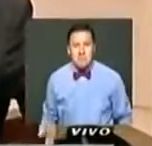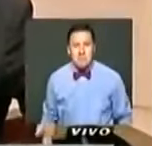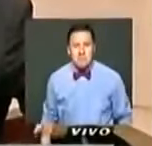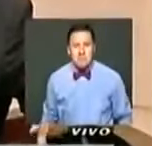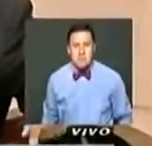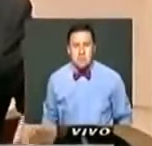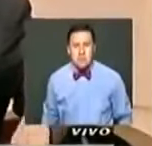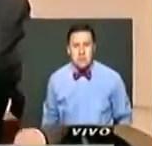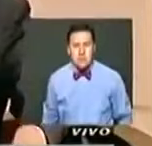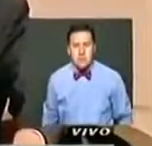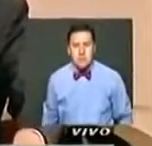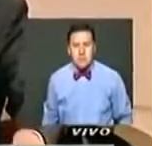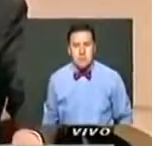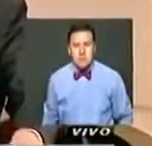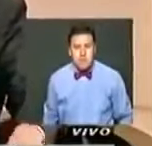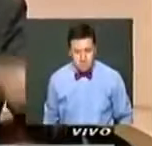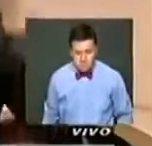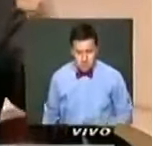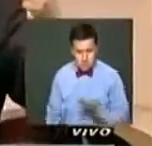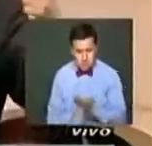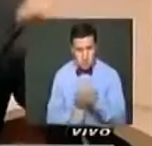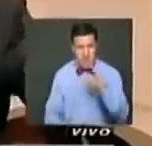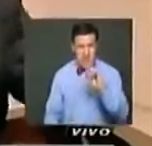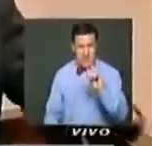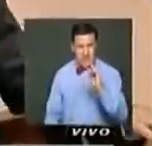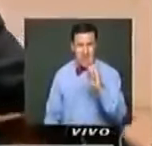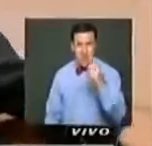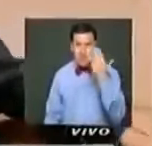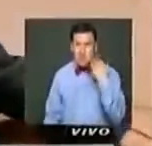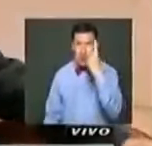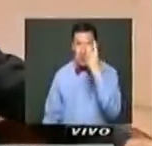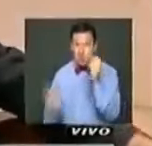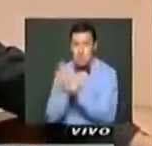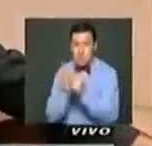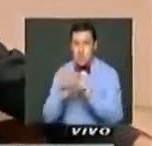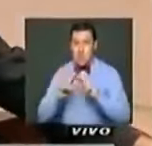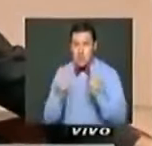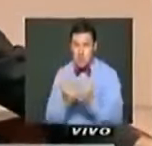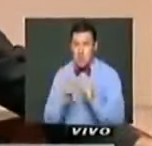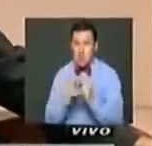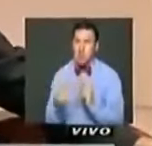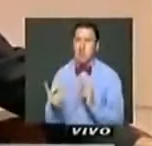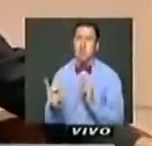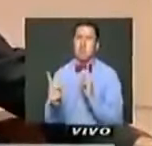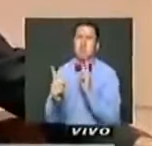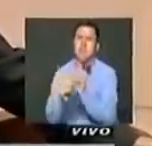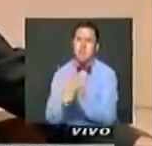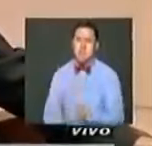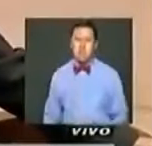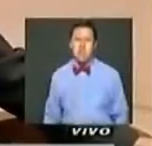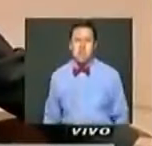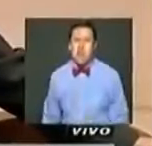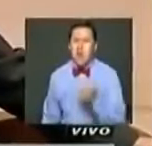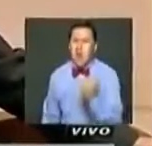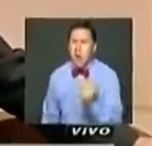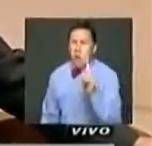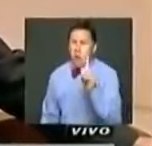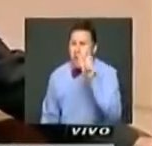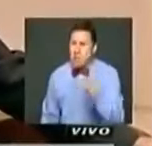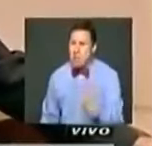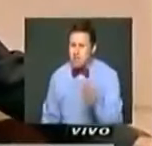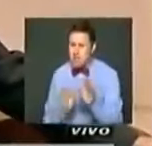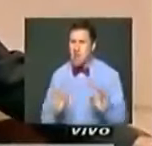nosotros le propusimos a Castaño ese, en dos reuniones que hicimos. Allí hubo una persona muy importante, muy conocida, a